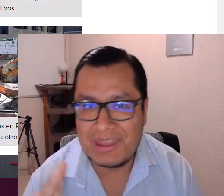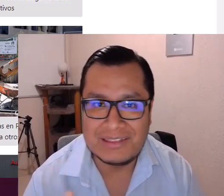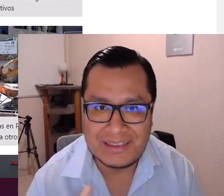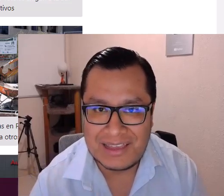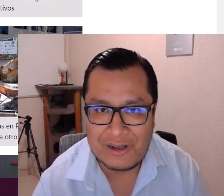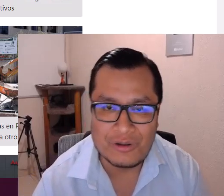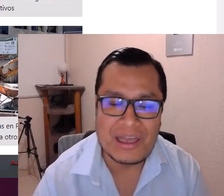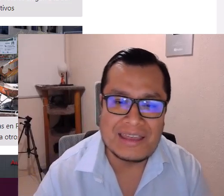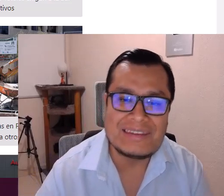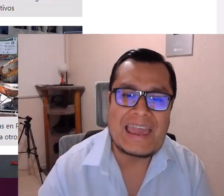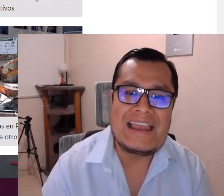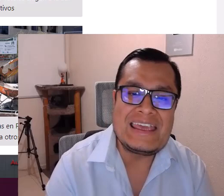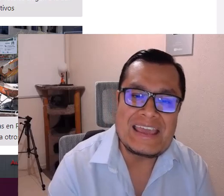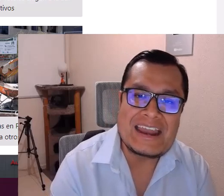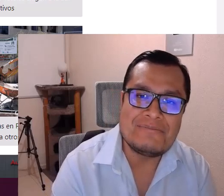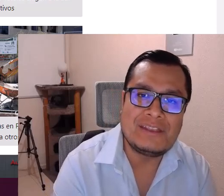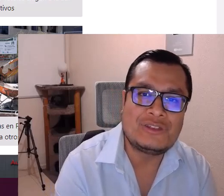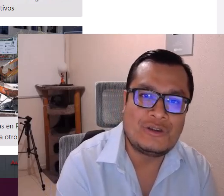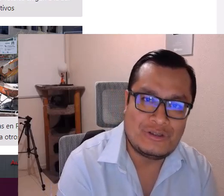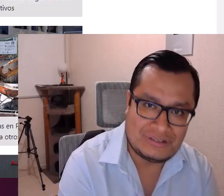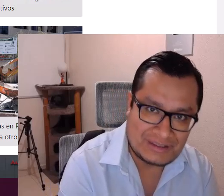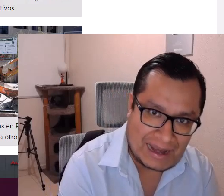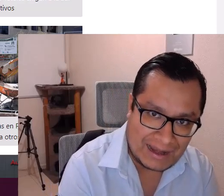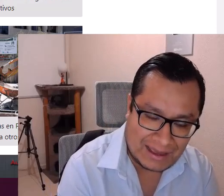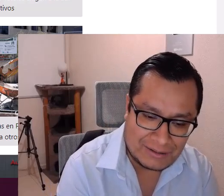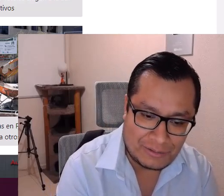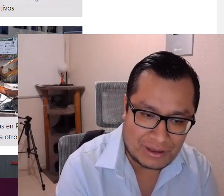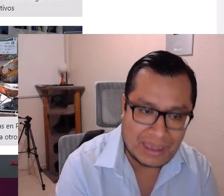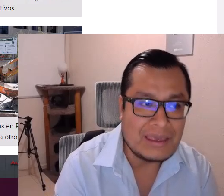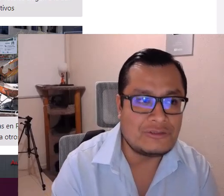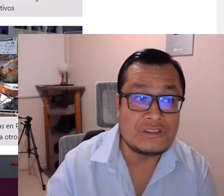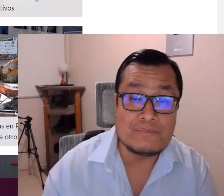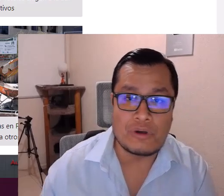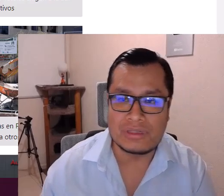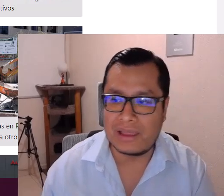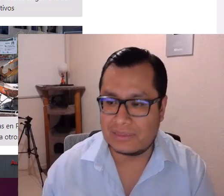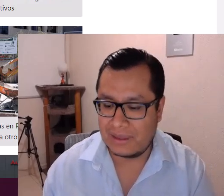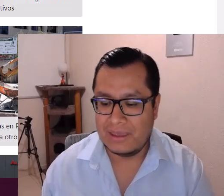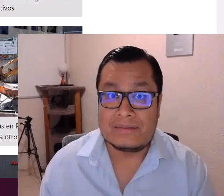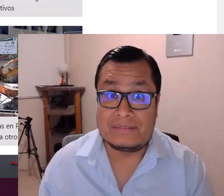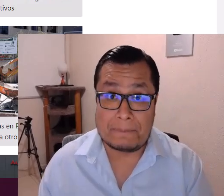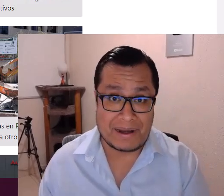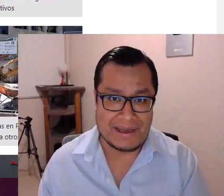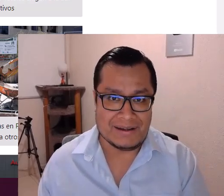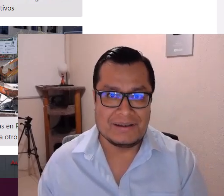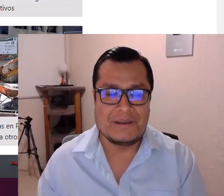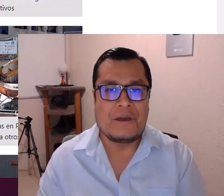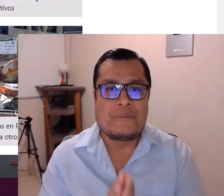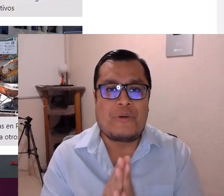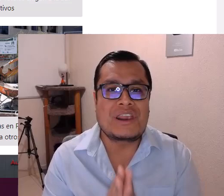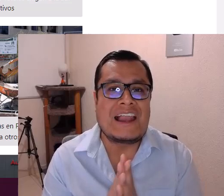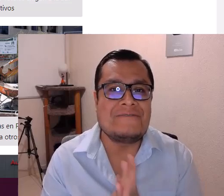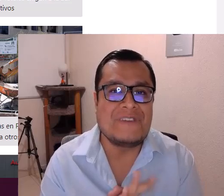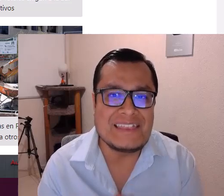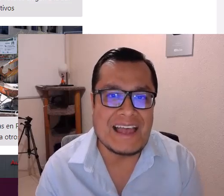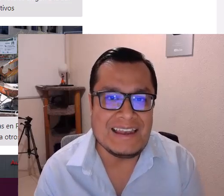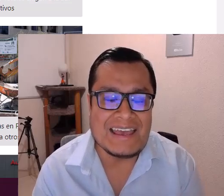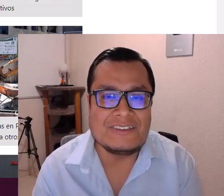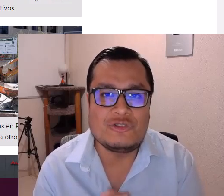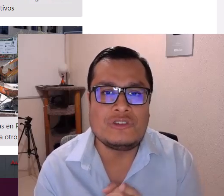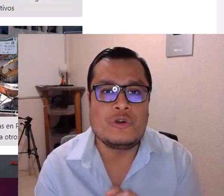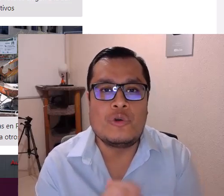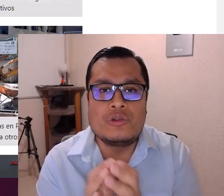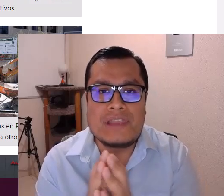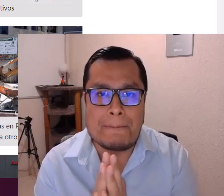y debe de entenderlo es el incremento salarial Ok eso es importante separar porque al final